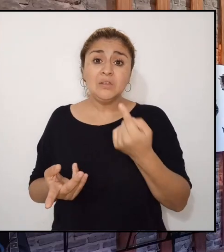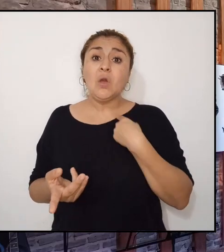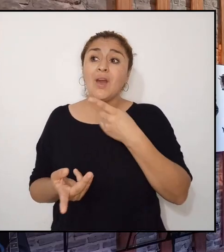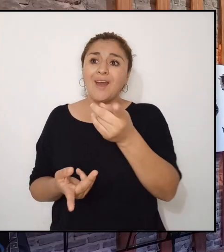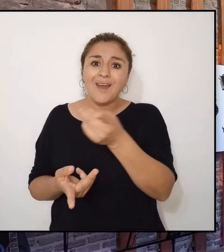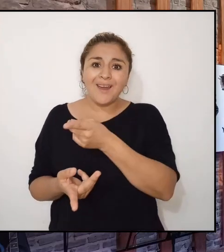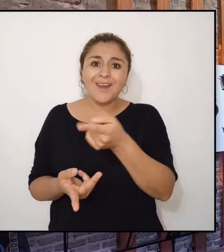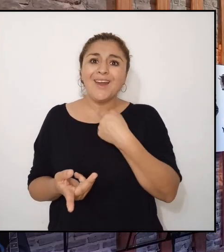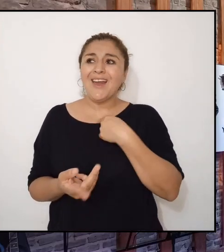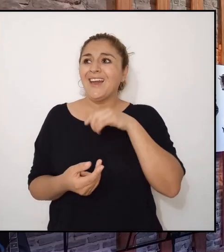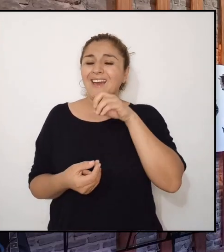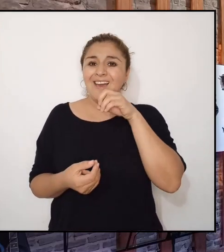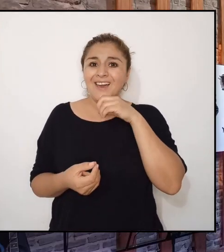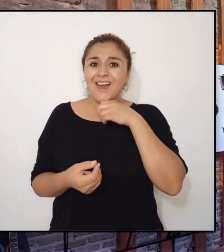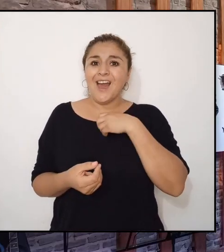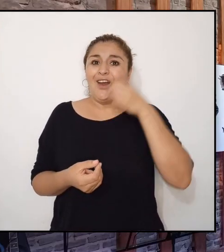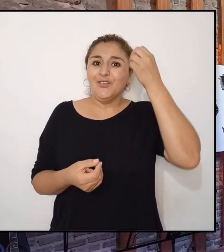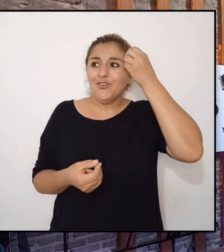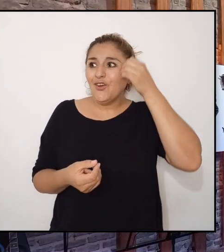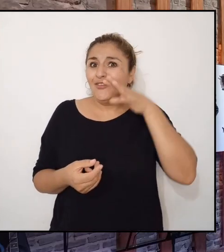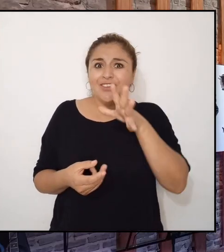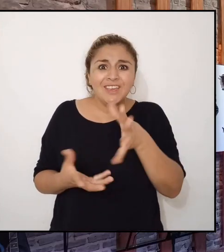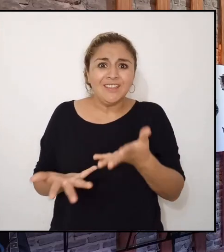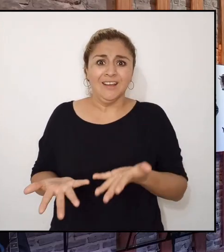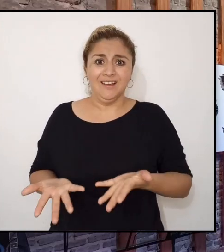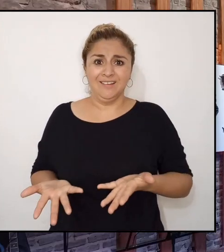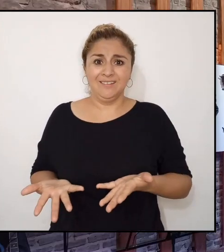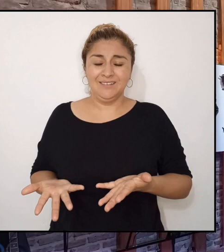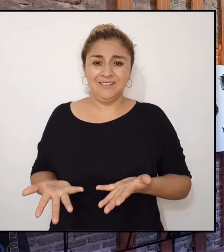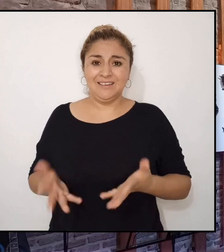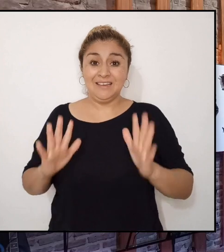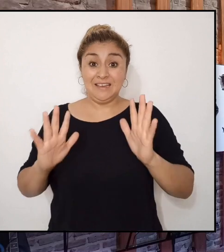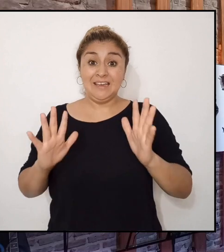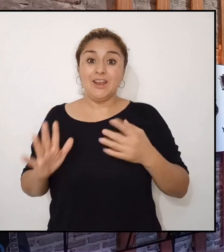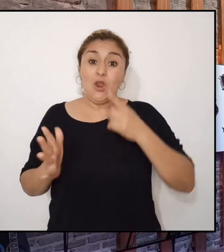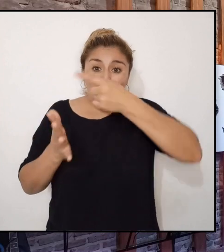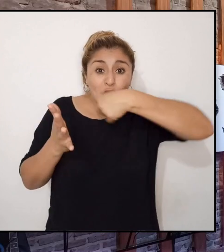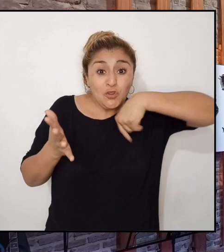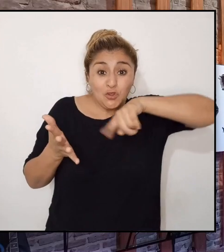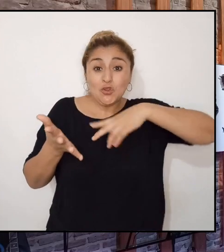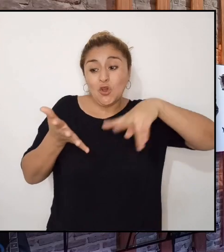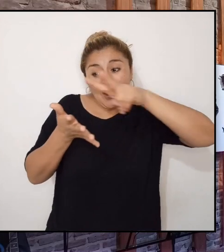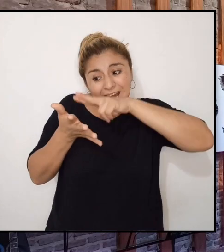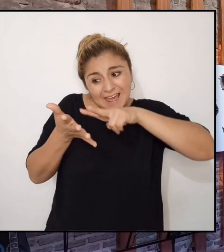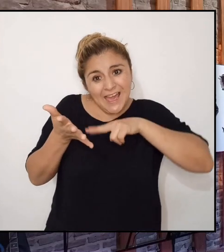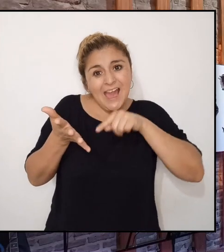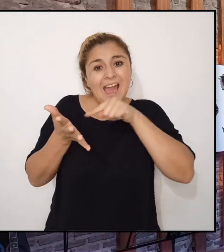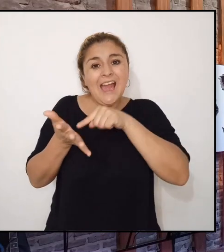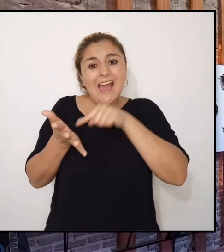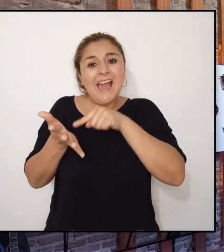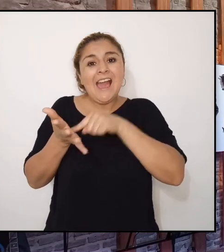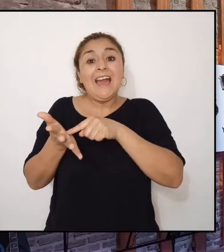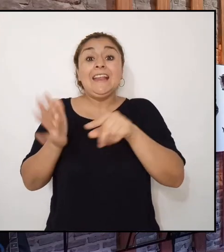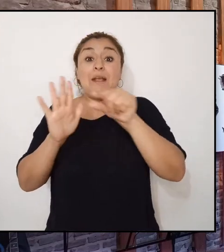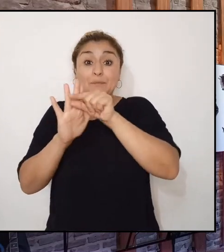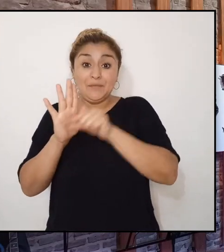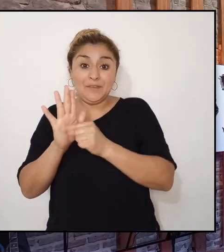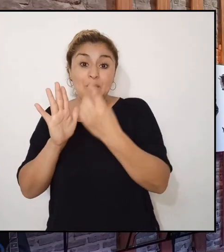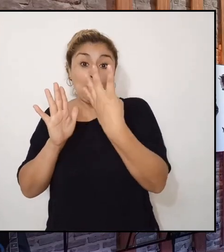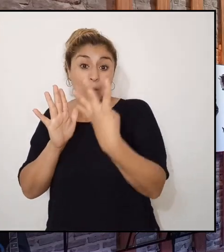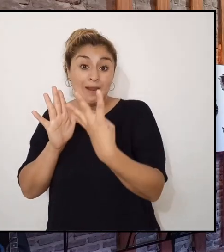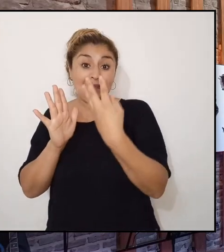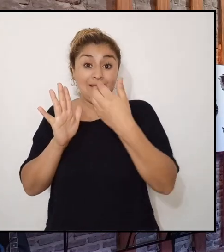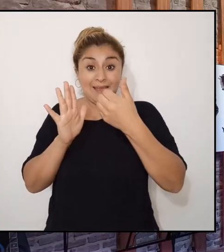Cuando nosotros leemos el relato, dice en el versículo 46, y aconteció que